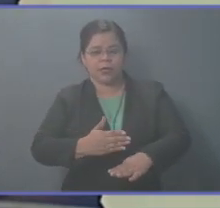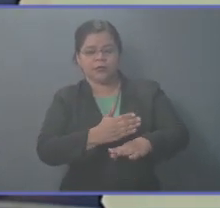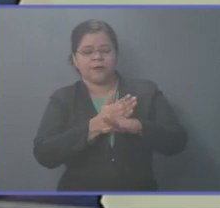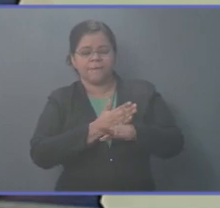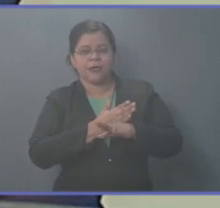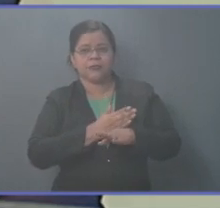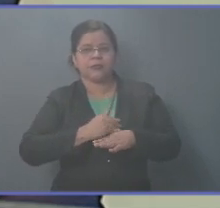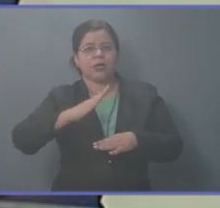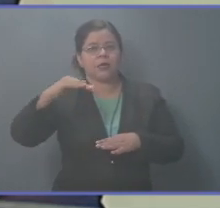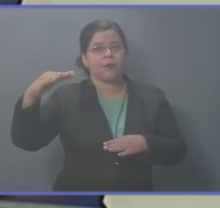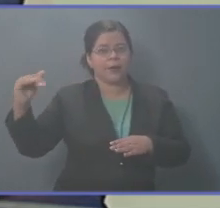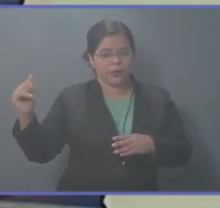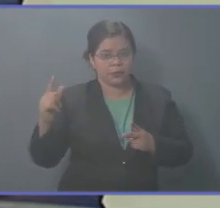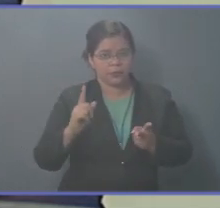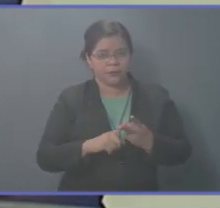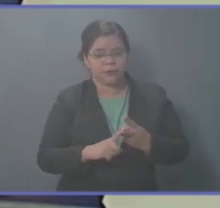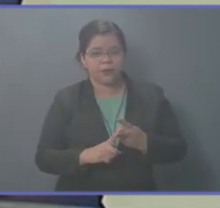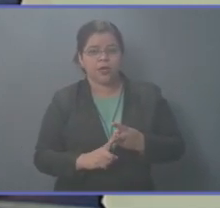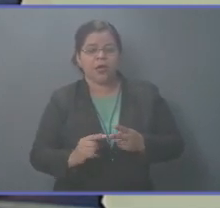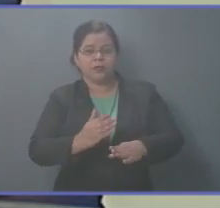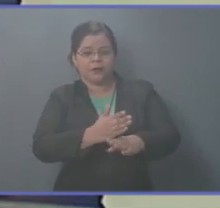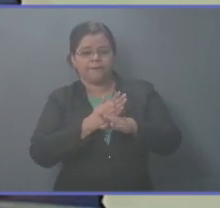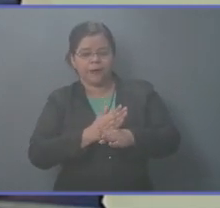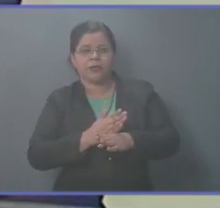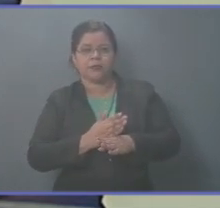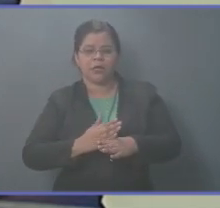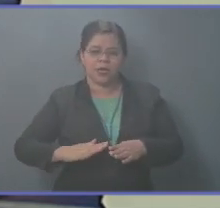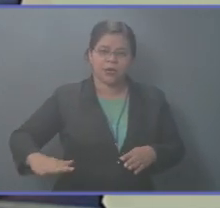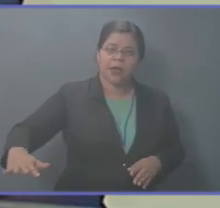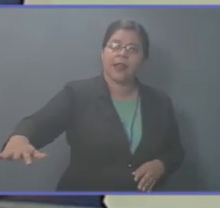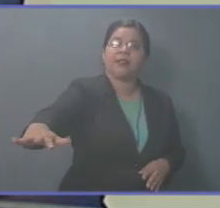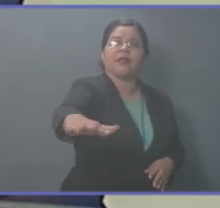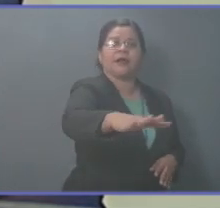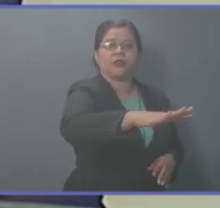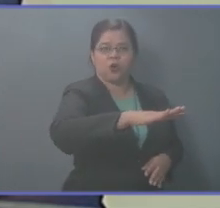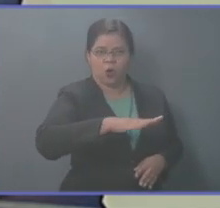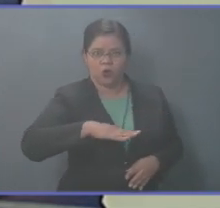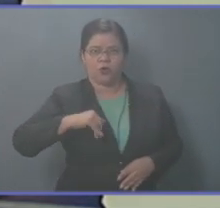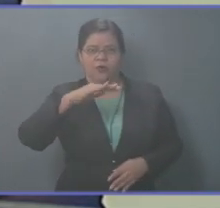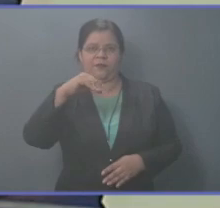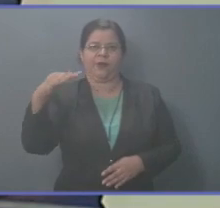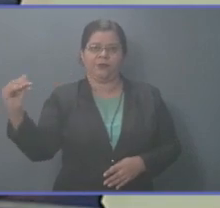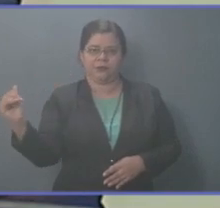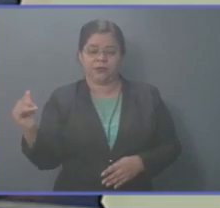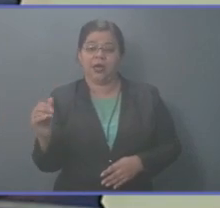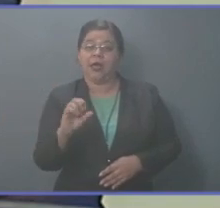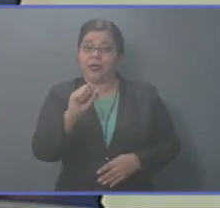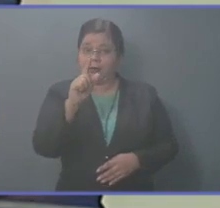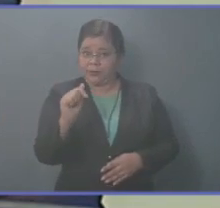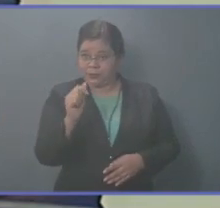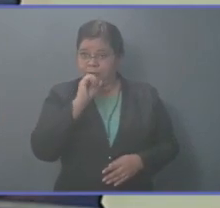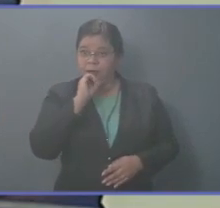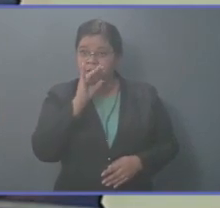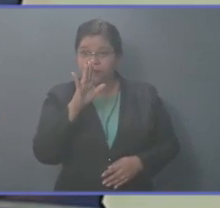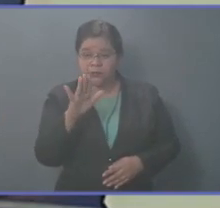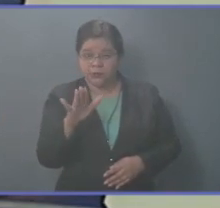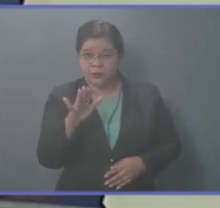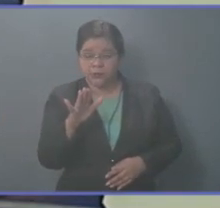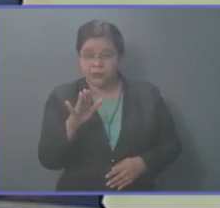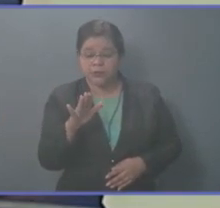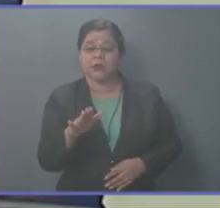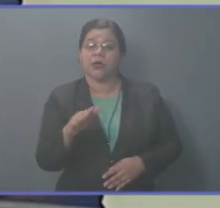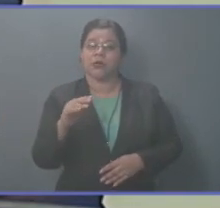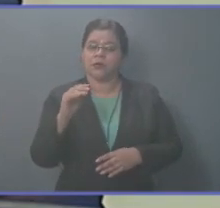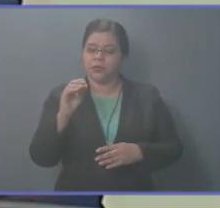la soberanía del Estado y de la integridad del territorio. Esta sala debe de reiterar una vez más